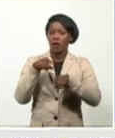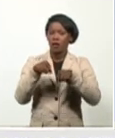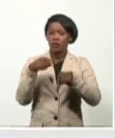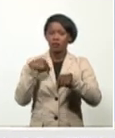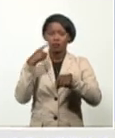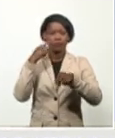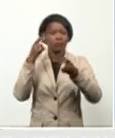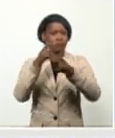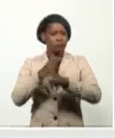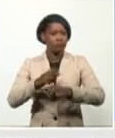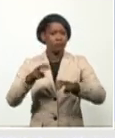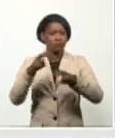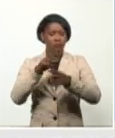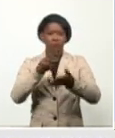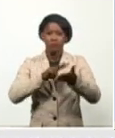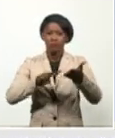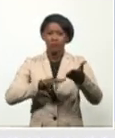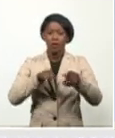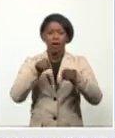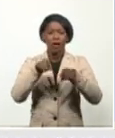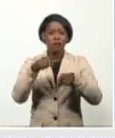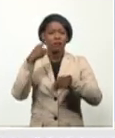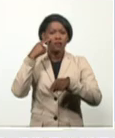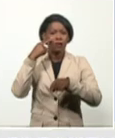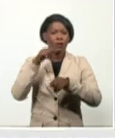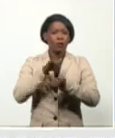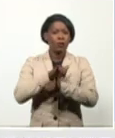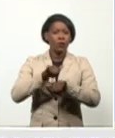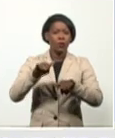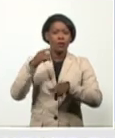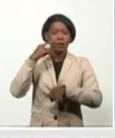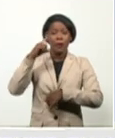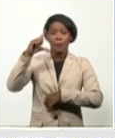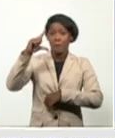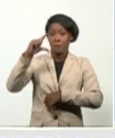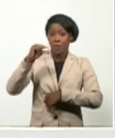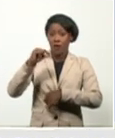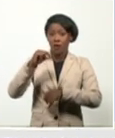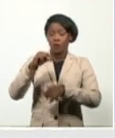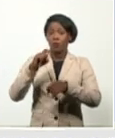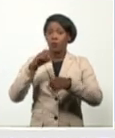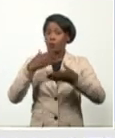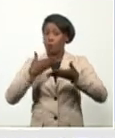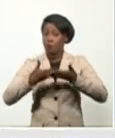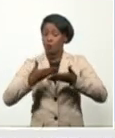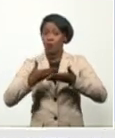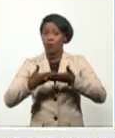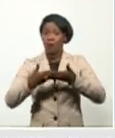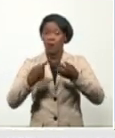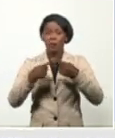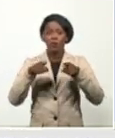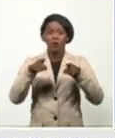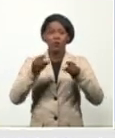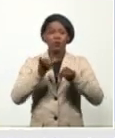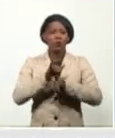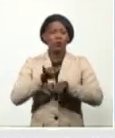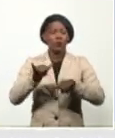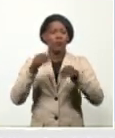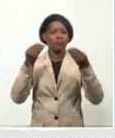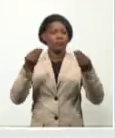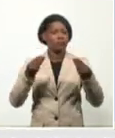el número de muestras han ido bajando y que esto es preocupante, que tal vez la disminución de los